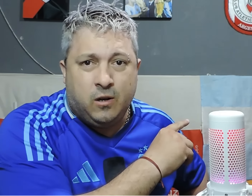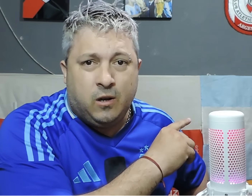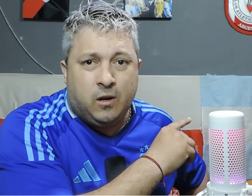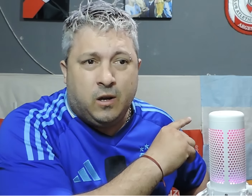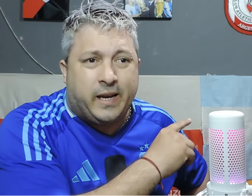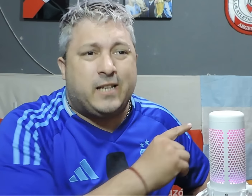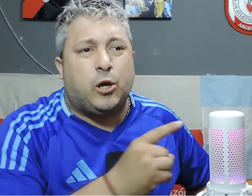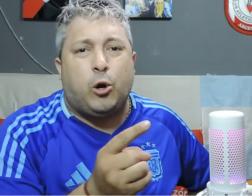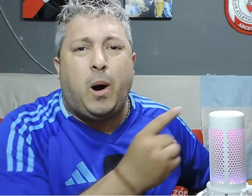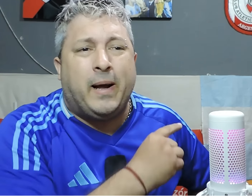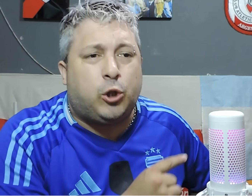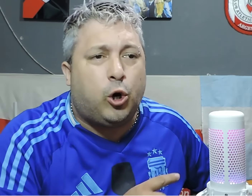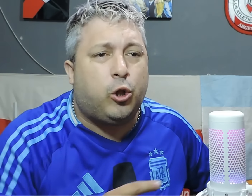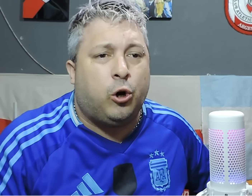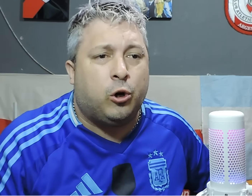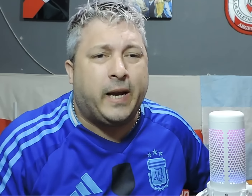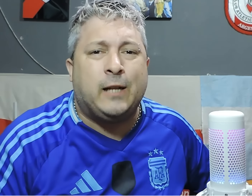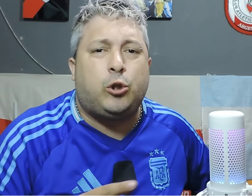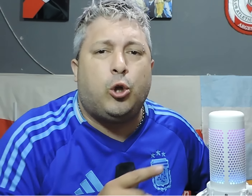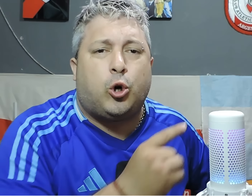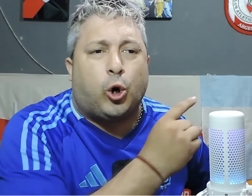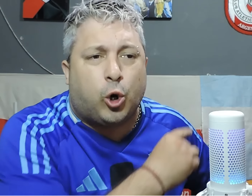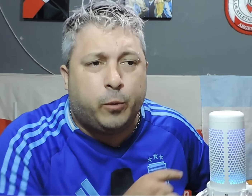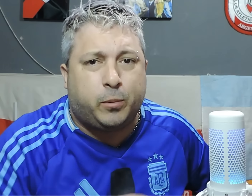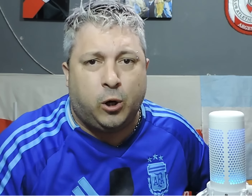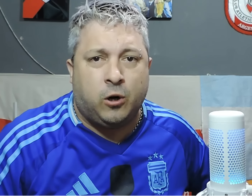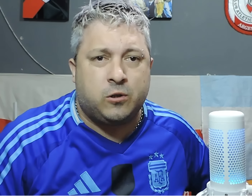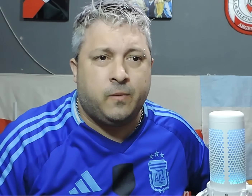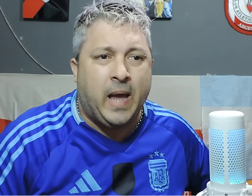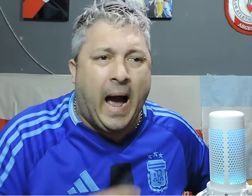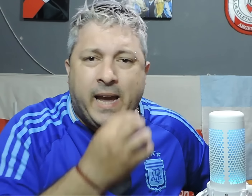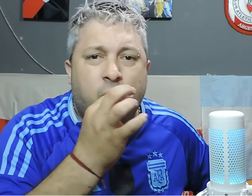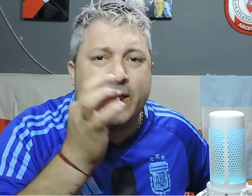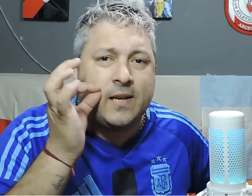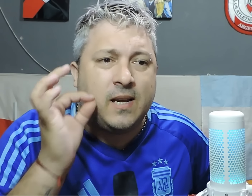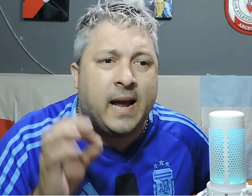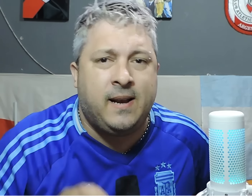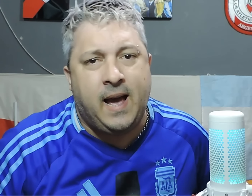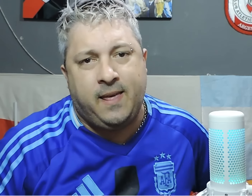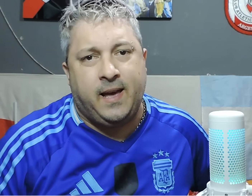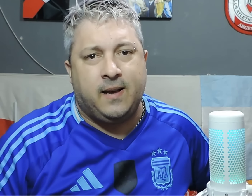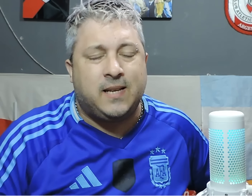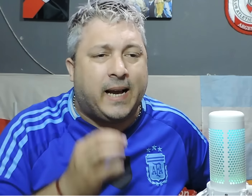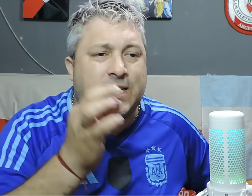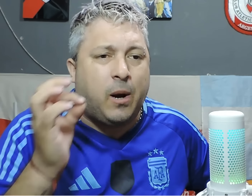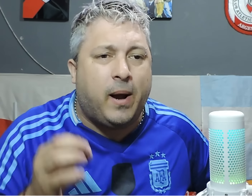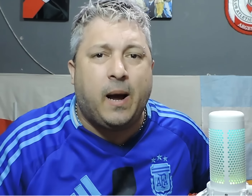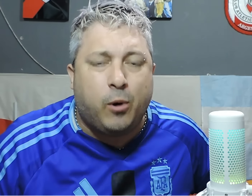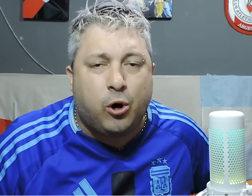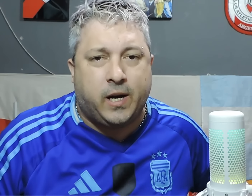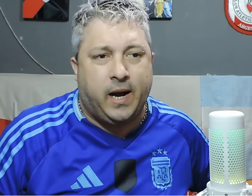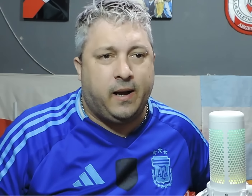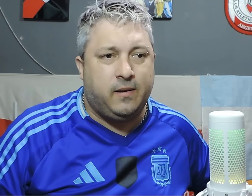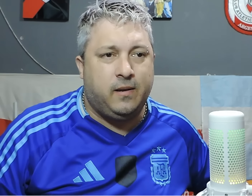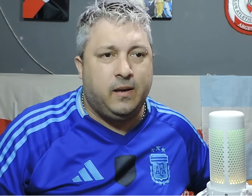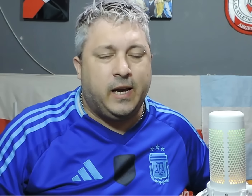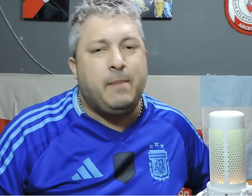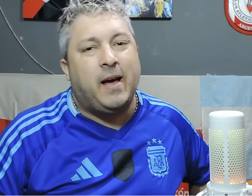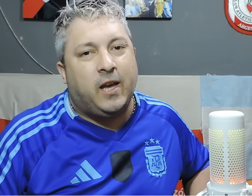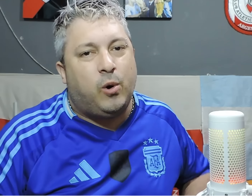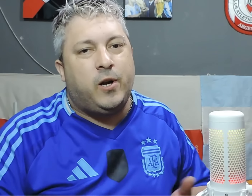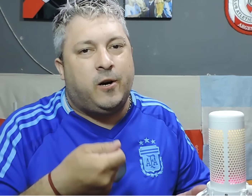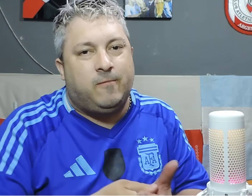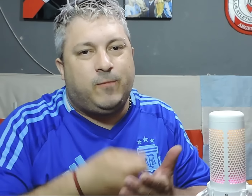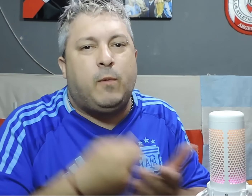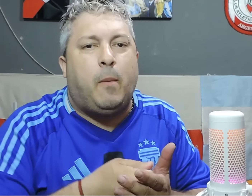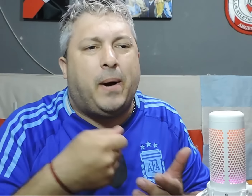los que estuvieron, que se robaban todo, que eran todos corruptos, ahí no le decían nada, se callaban la boca. Y